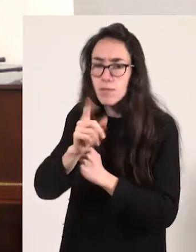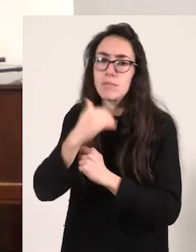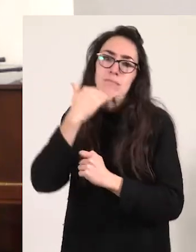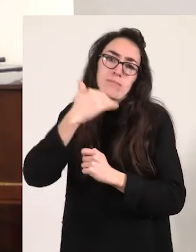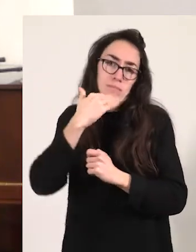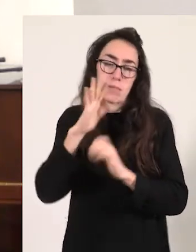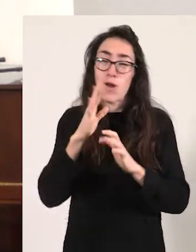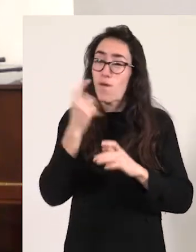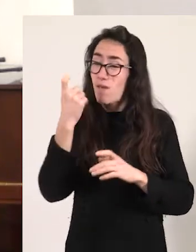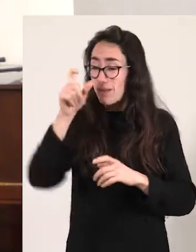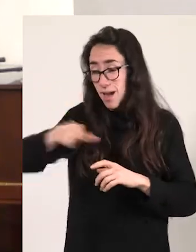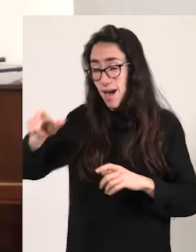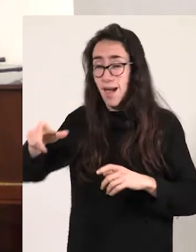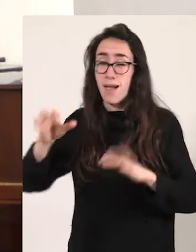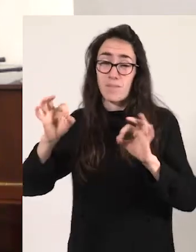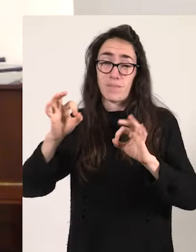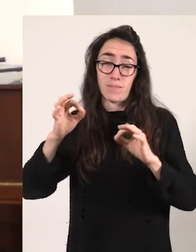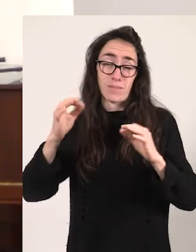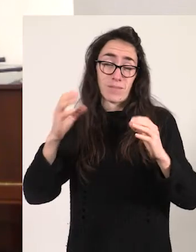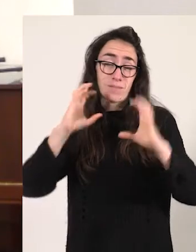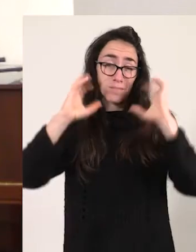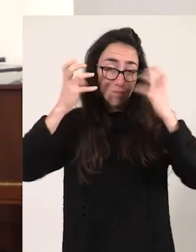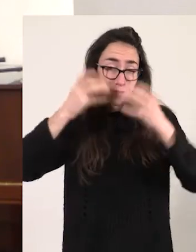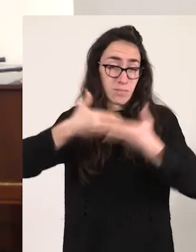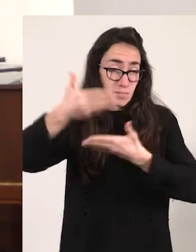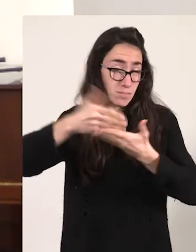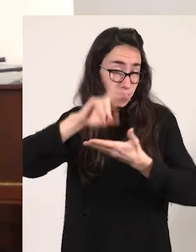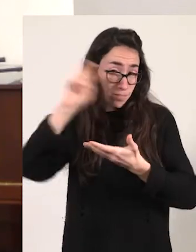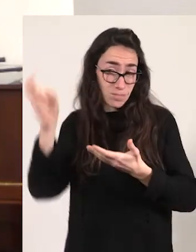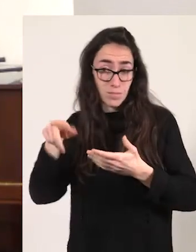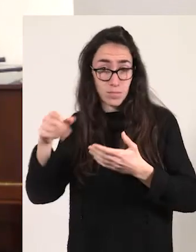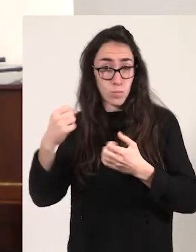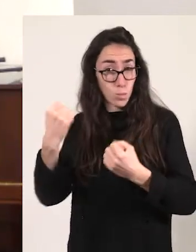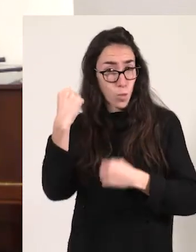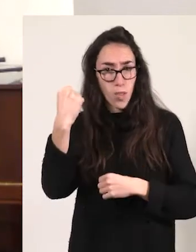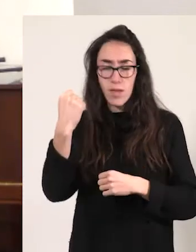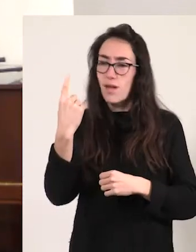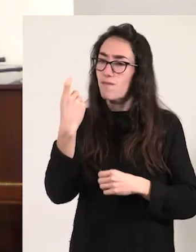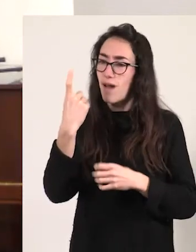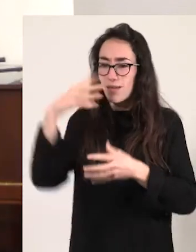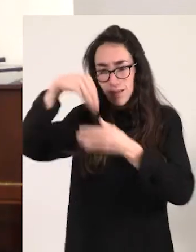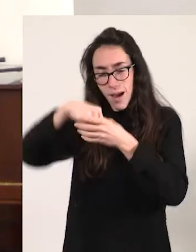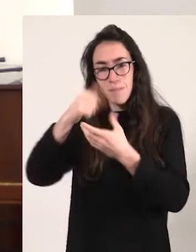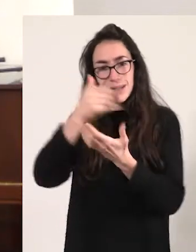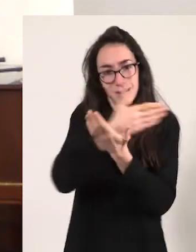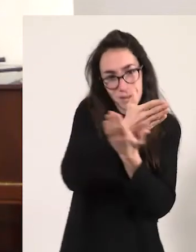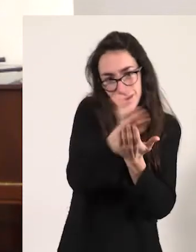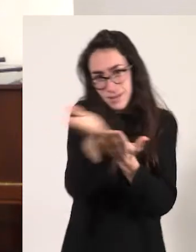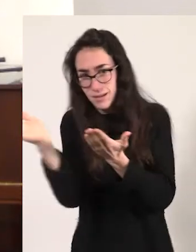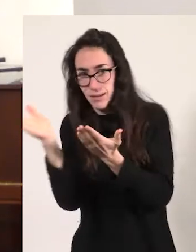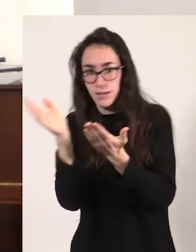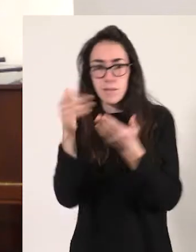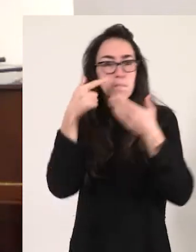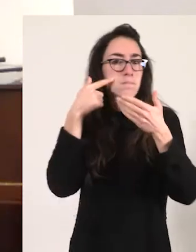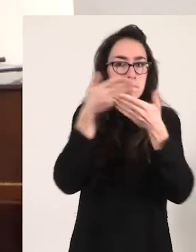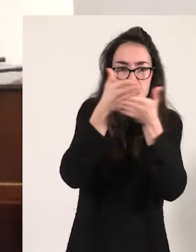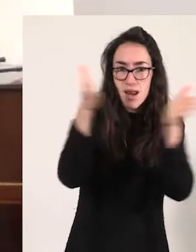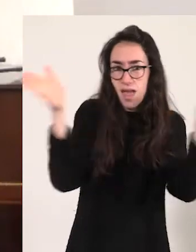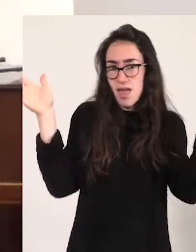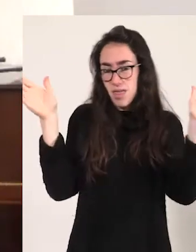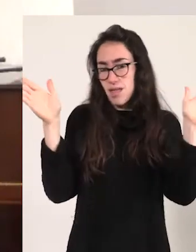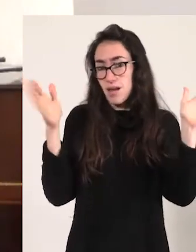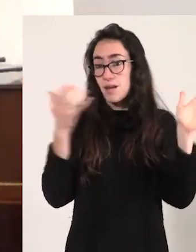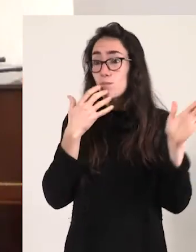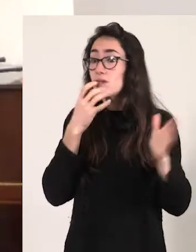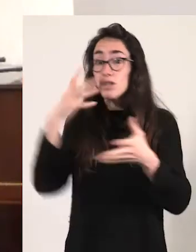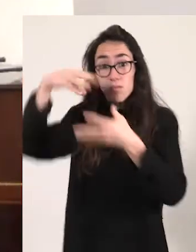discurso único. Pero todavía falta para que esos medios hegemónicos entiendan que hay más miradas y que además, incorporando esas miradas,